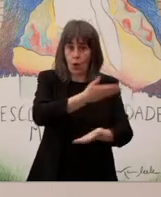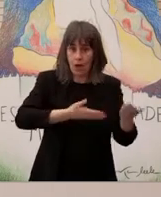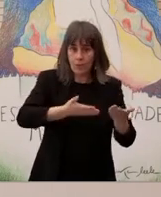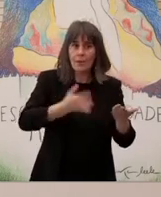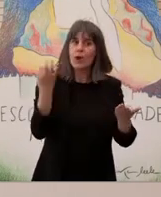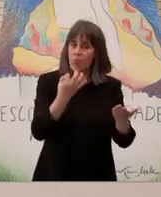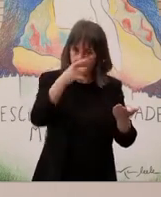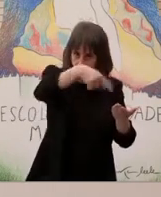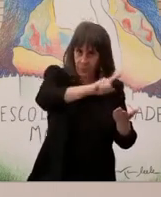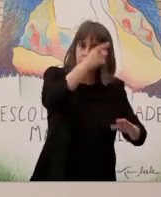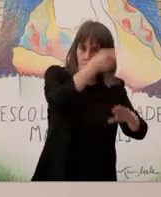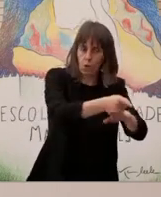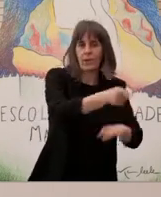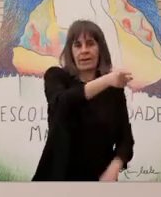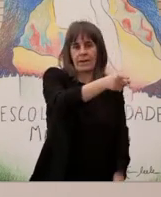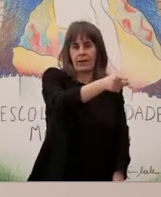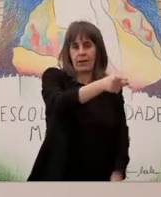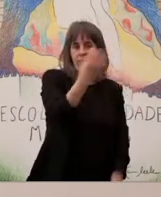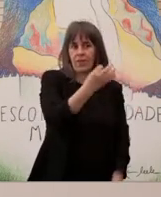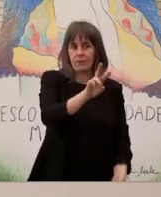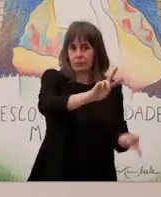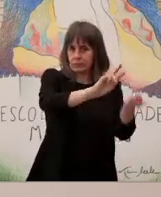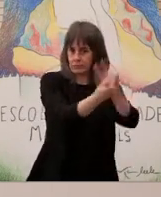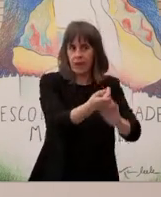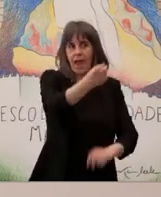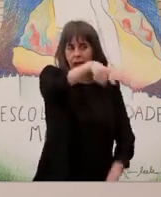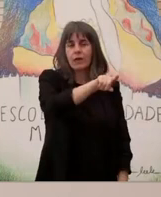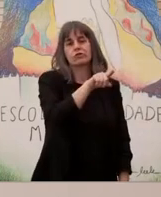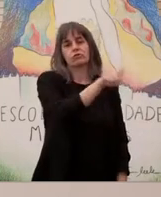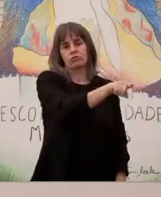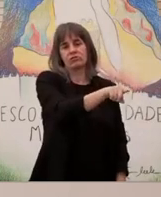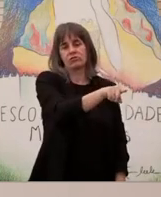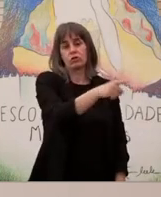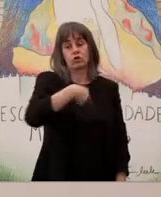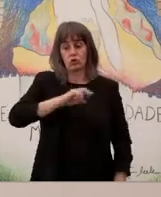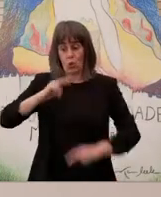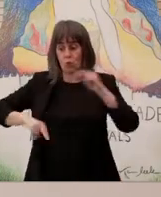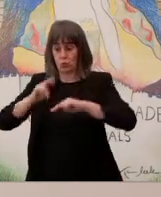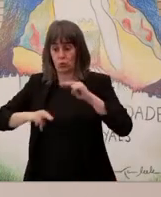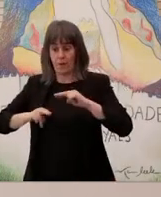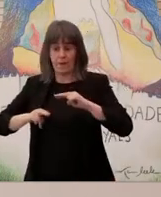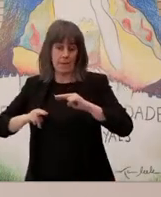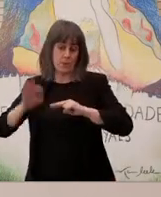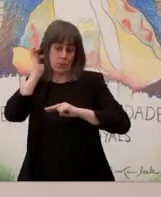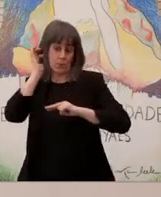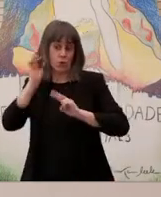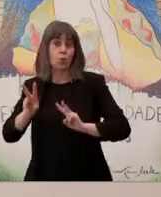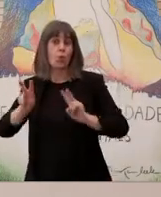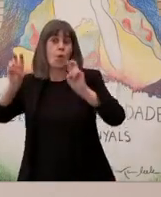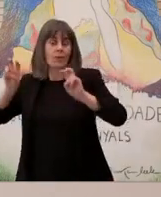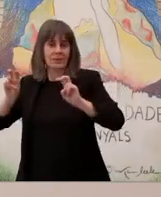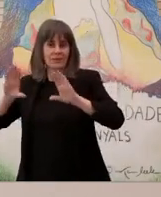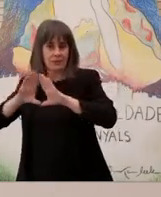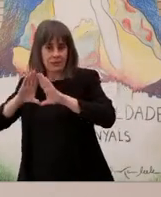obligueles a obligadles de construir nuevas masculinidades igual que nos construimos nuevas feminidades feministas que